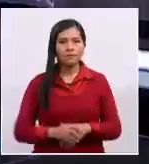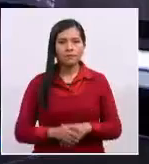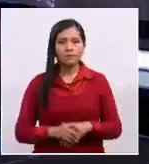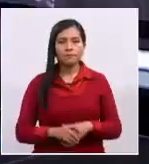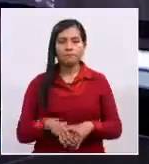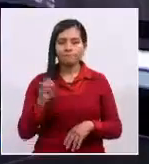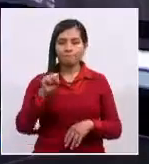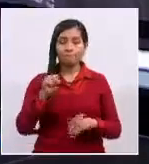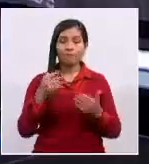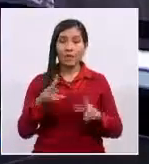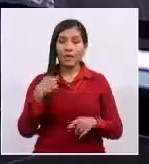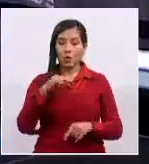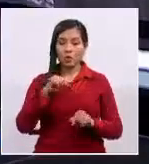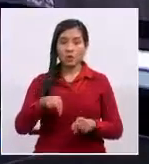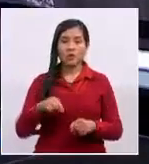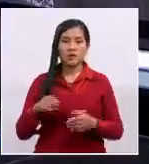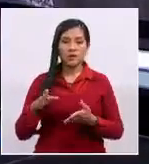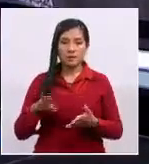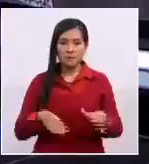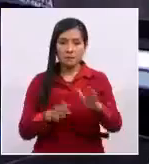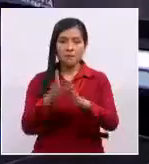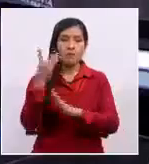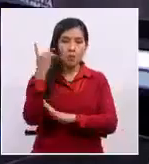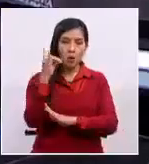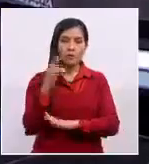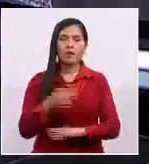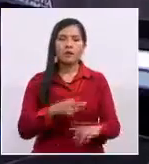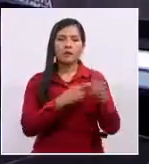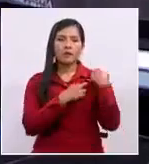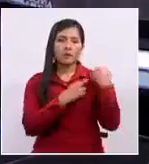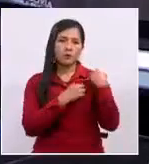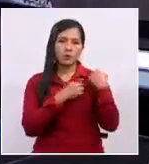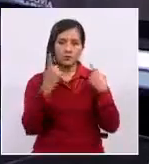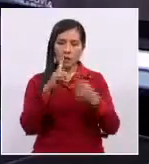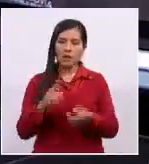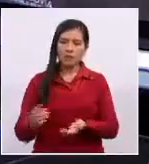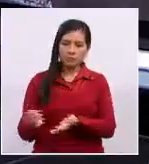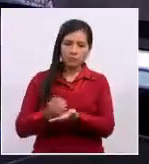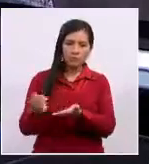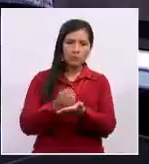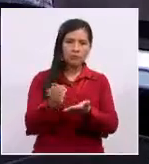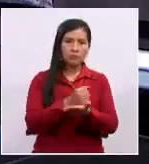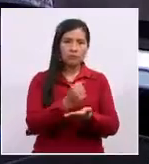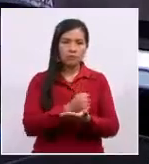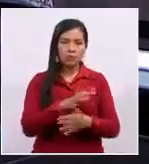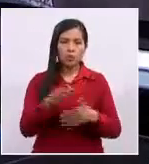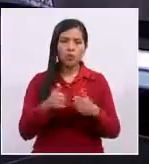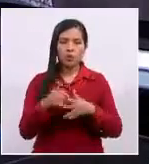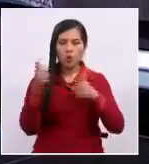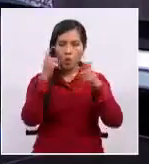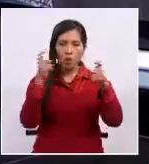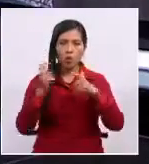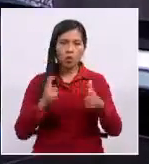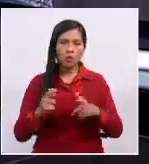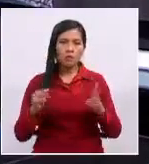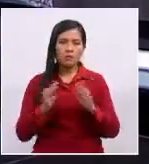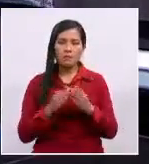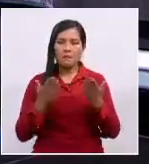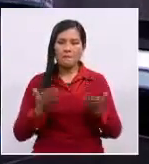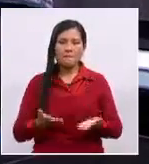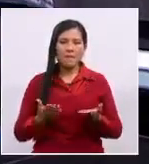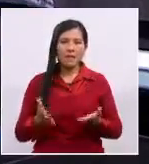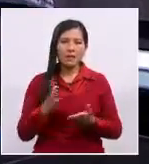Como Vías Bolivia, somos la entidad que se encarga de la recaudación del control de pesos y dimensiones